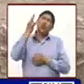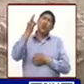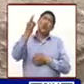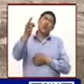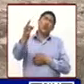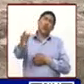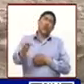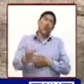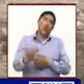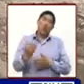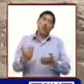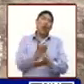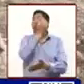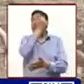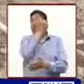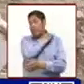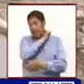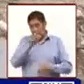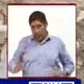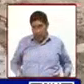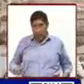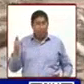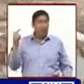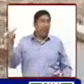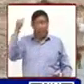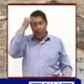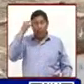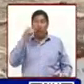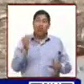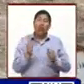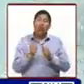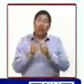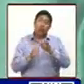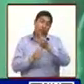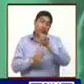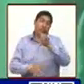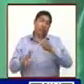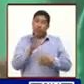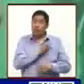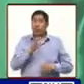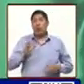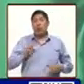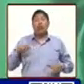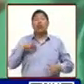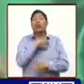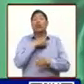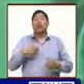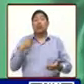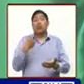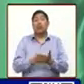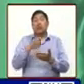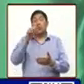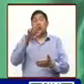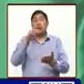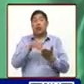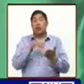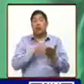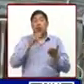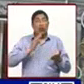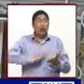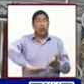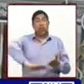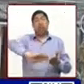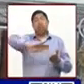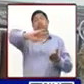así lo ha determinado la alcaldía de la Ciudad del Alto conjuntamente el Consejo Municipal. Y nosotros queremos invertir 5 millones en un muro